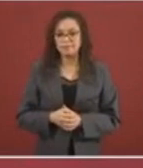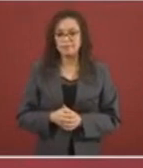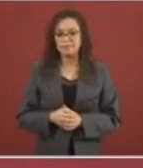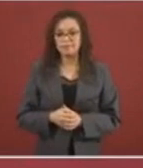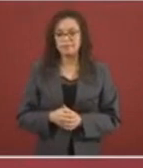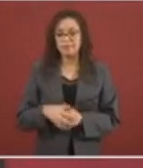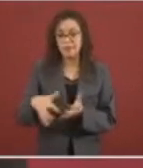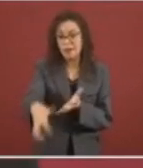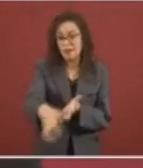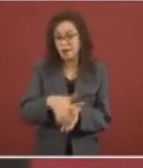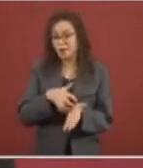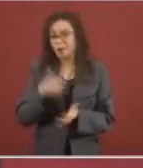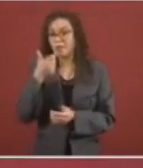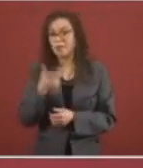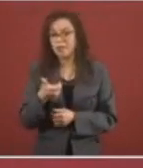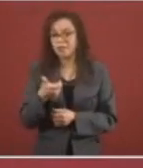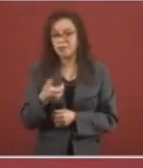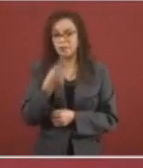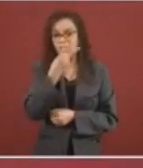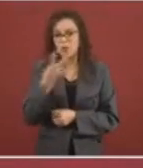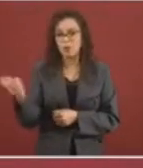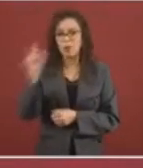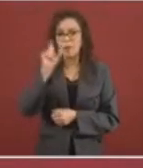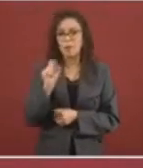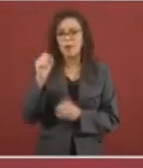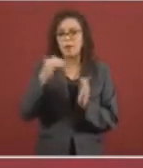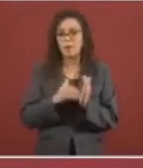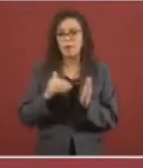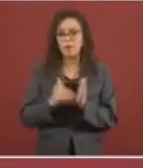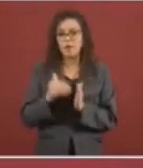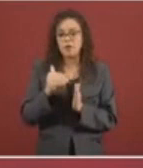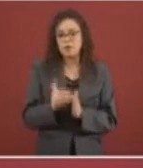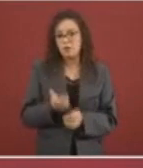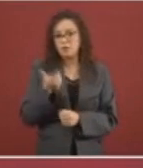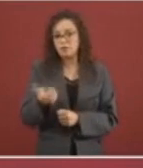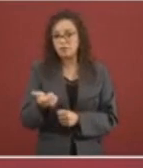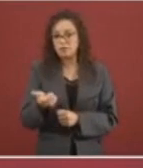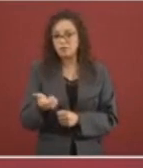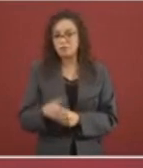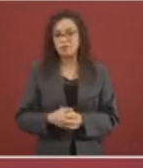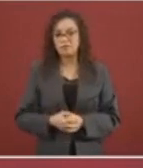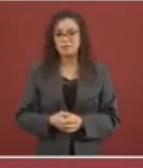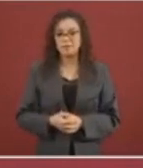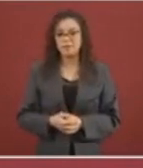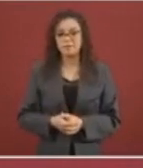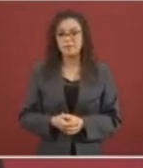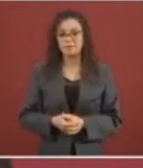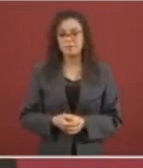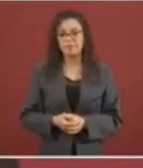un ahorro de 220,000 millones de pesos. Otro